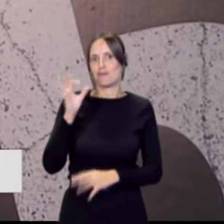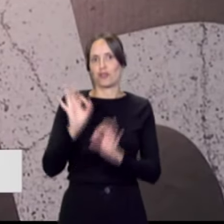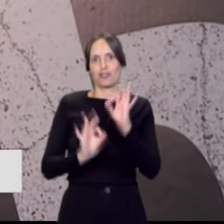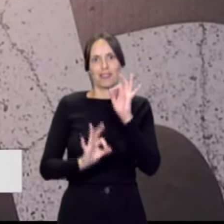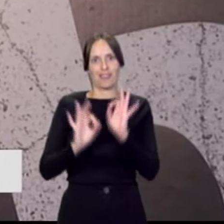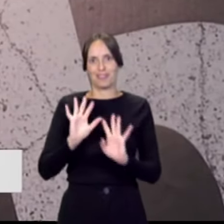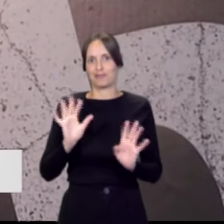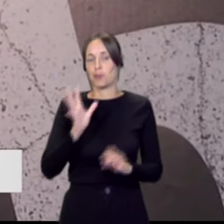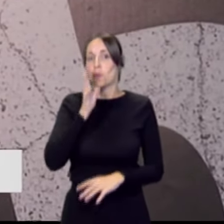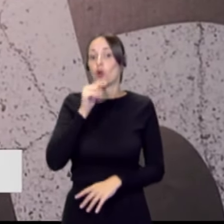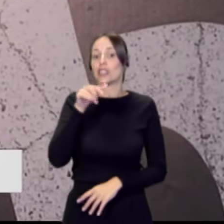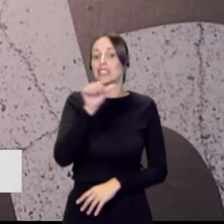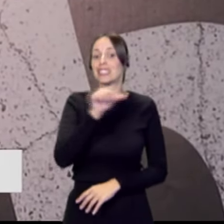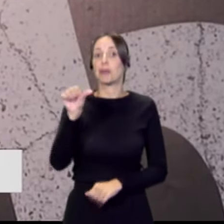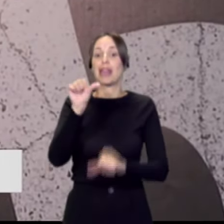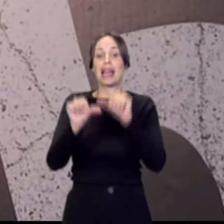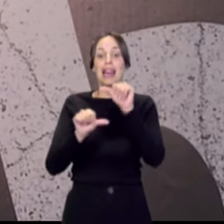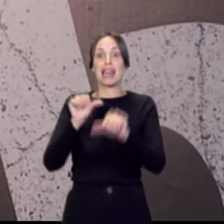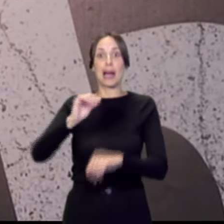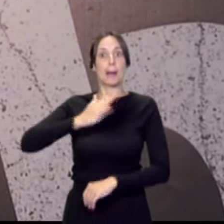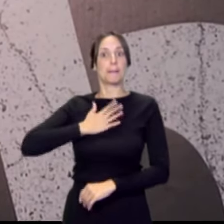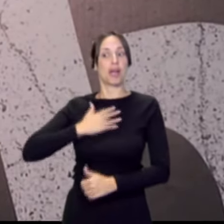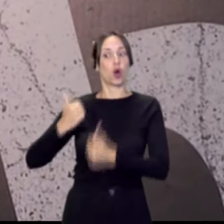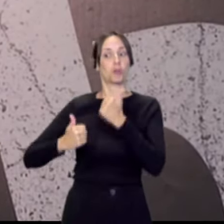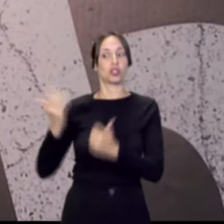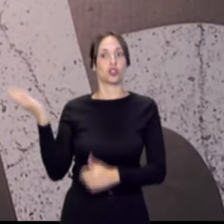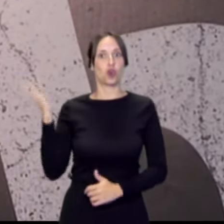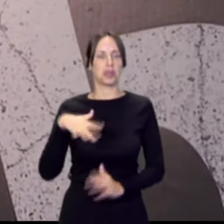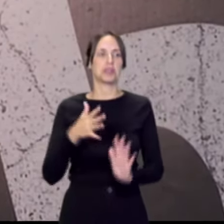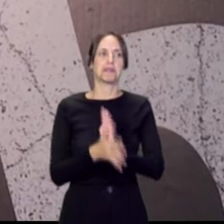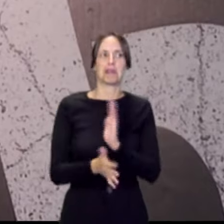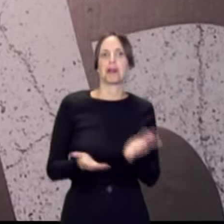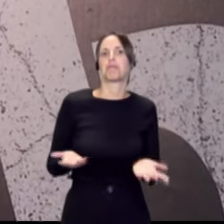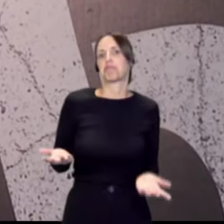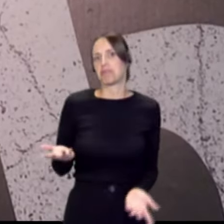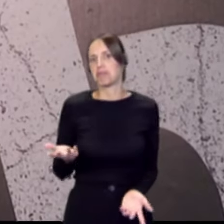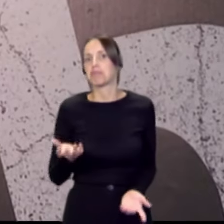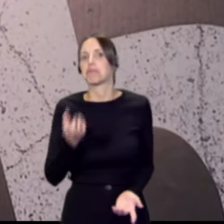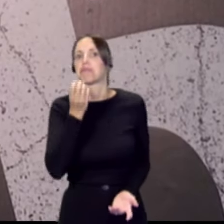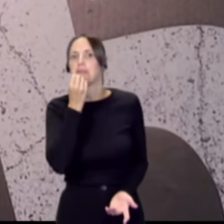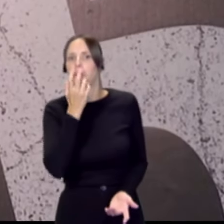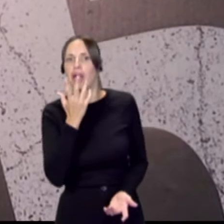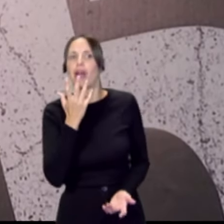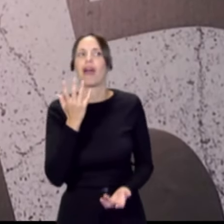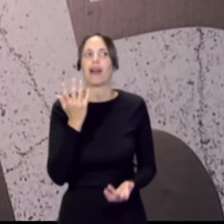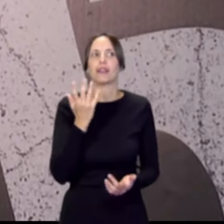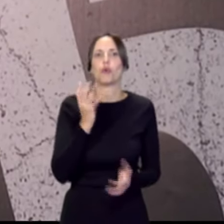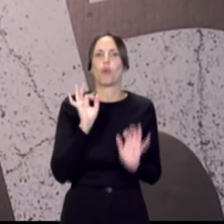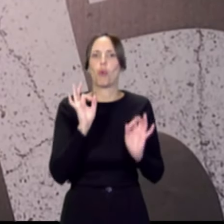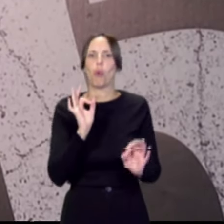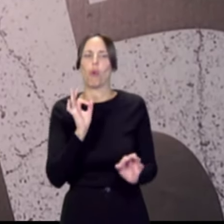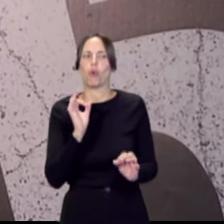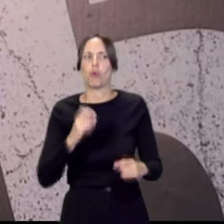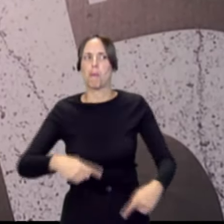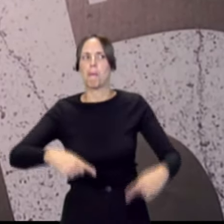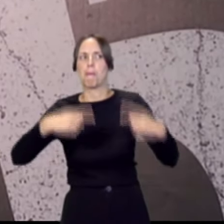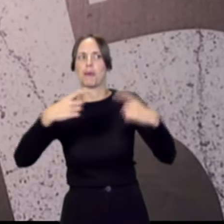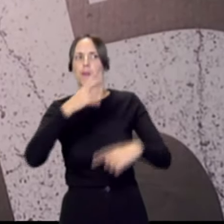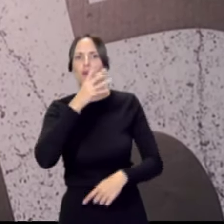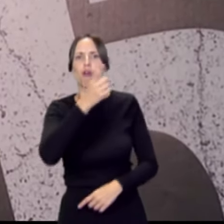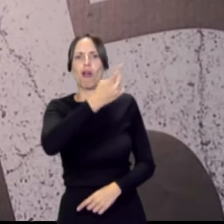que no competimos en liga, en nuestra liga, entonces nos va a venir bien pues vernos de tú a tú con jugadoras que están al máximo